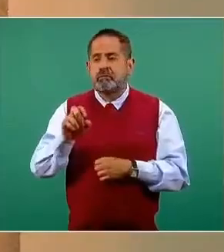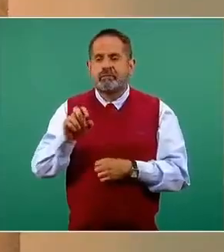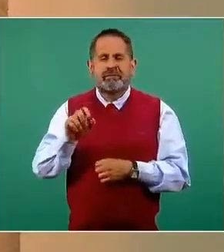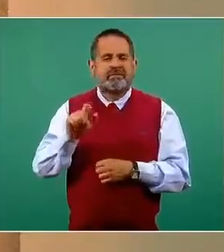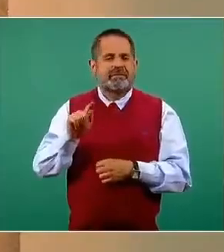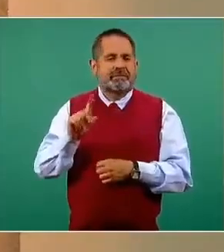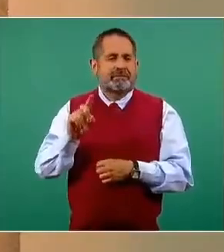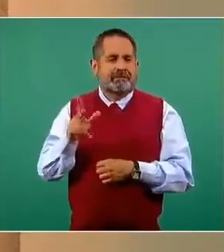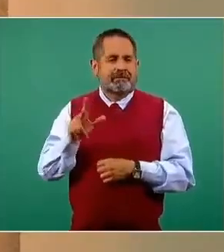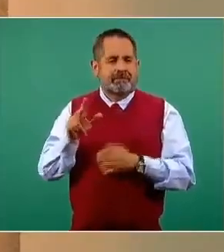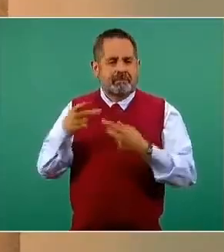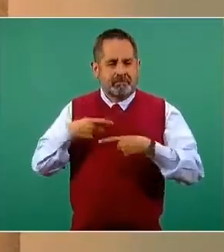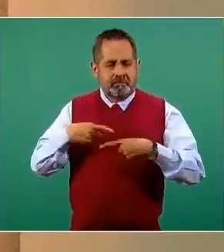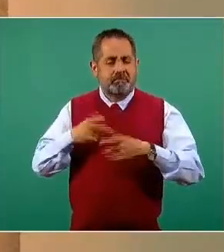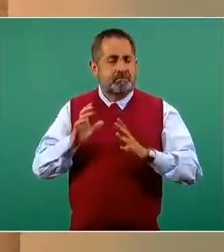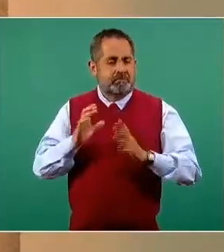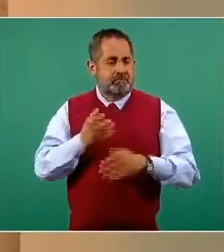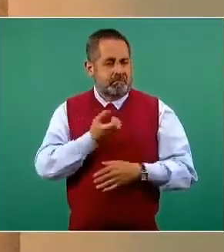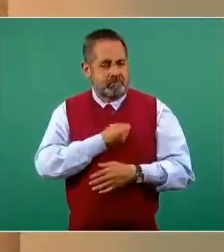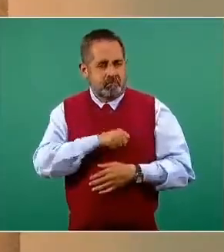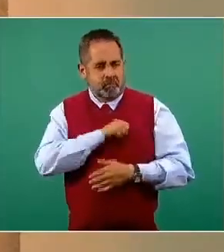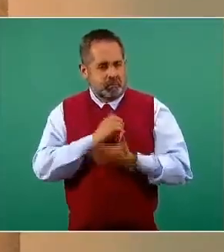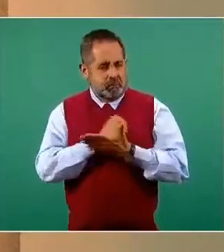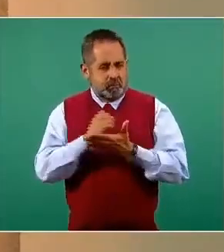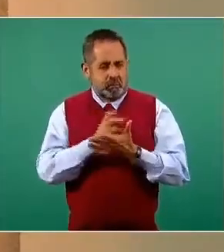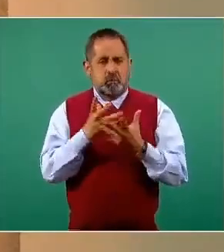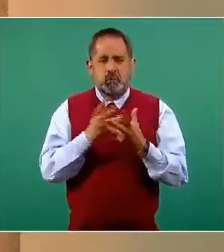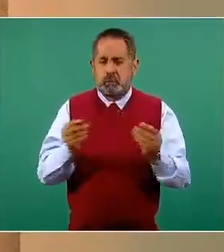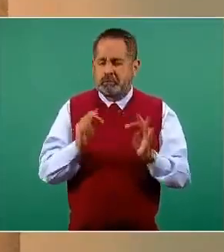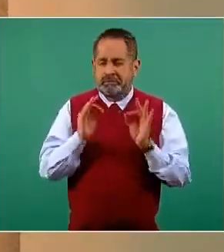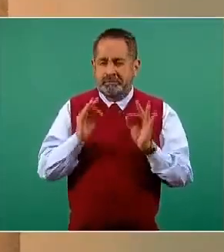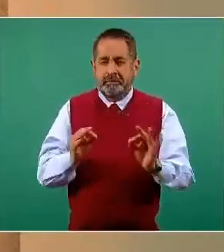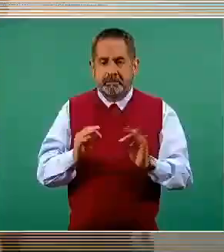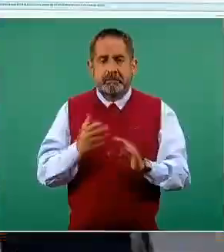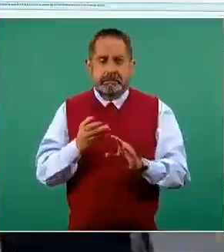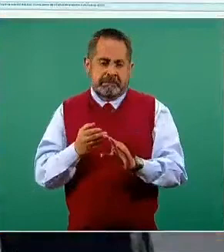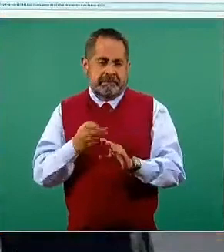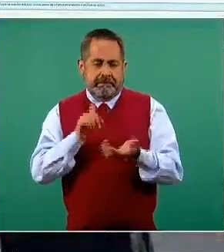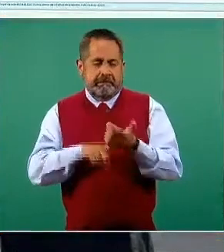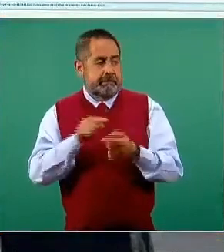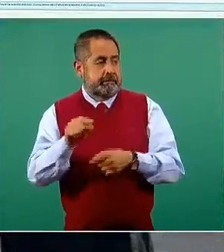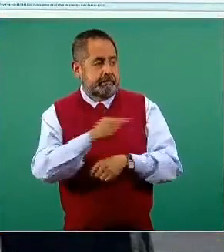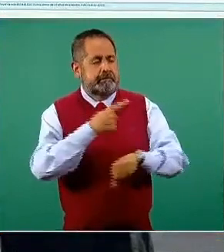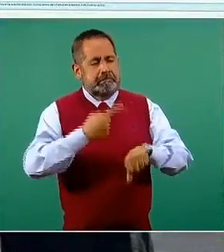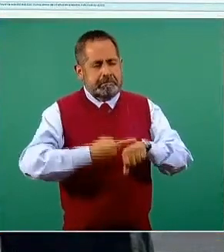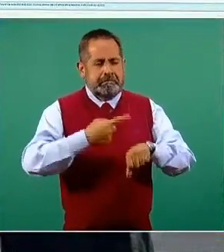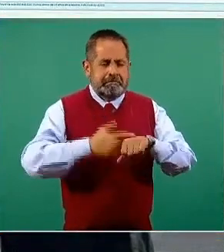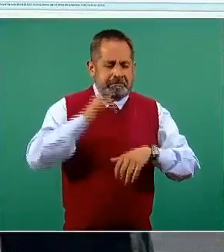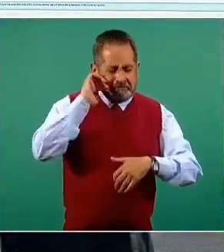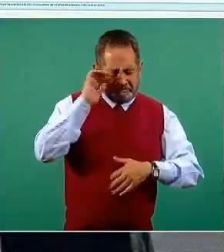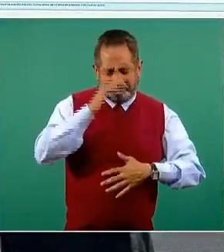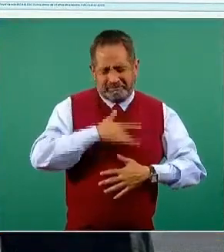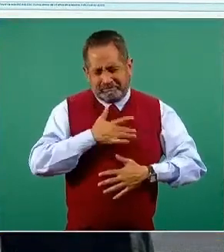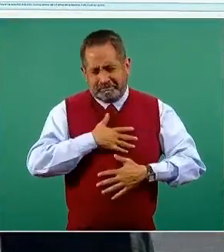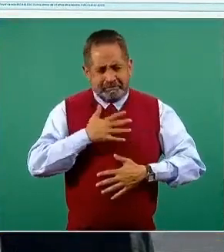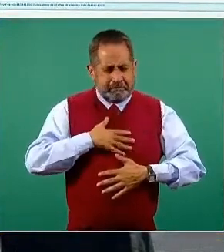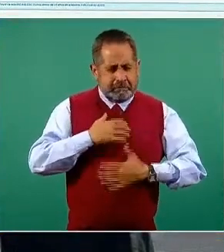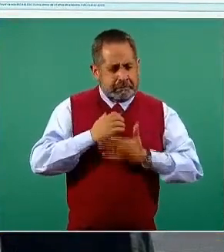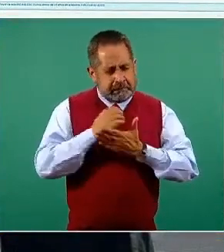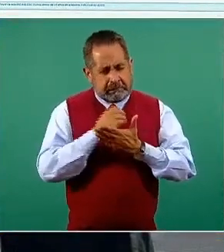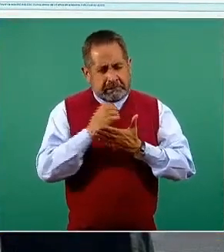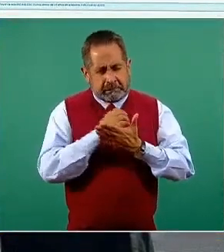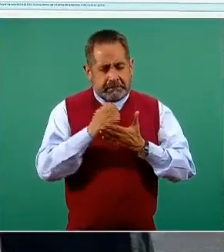1.907.538 personas recuperadas, es decir, personas que en su momento presentaron signos y síntomas, se hizo